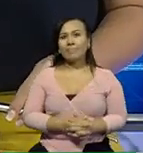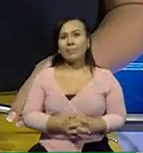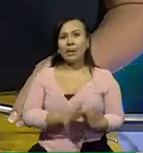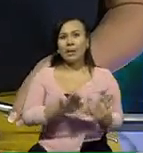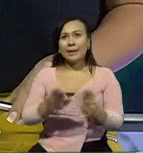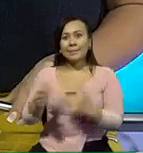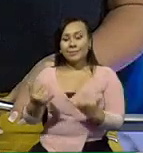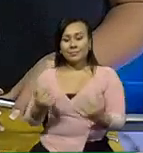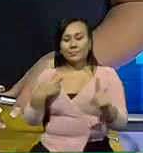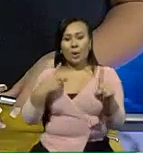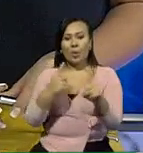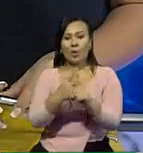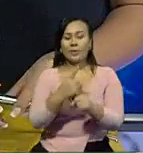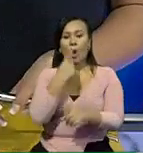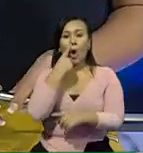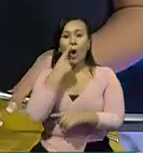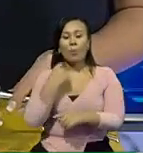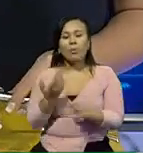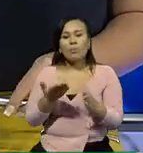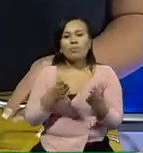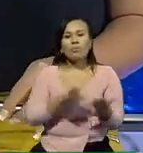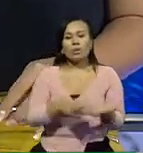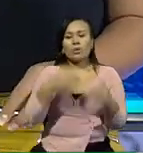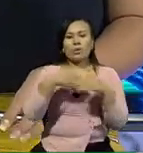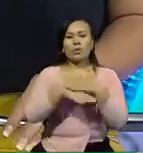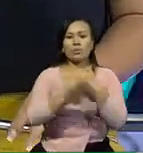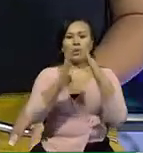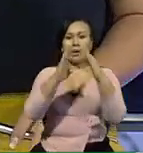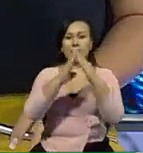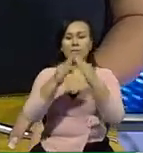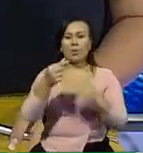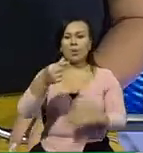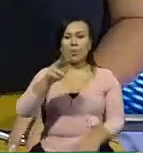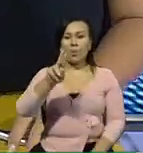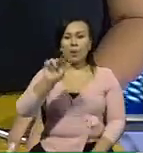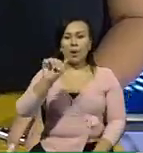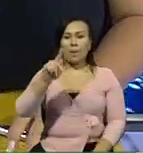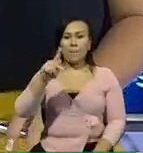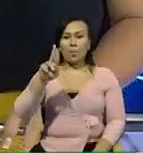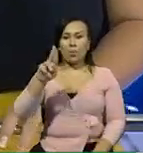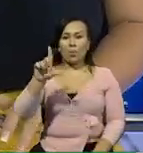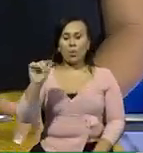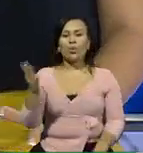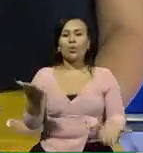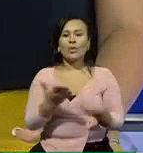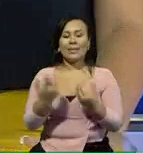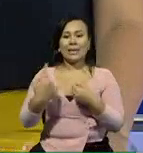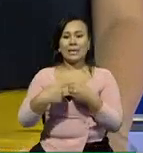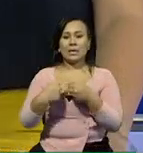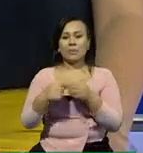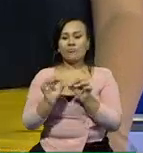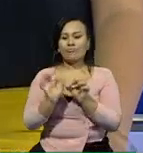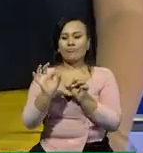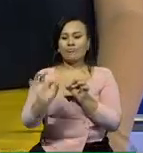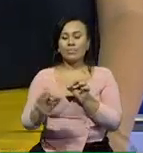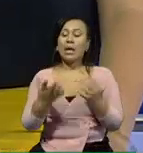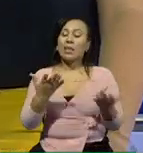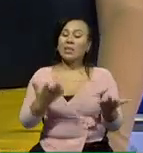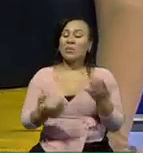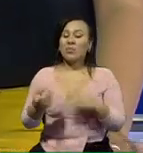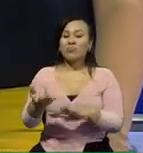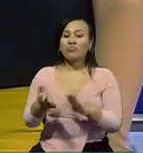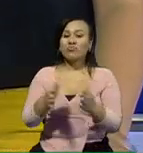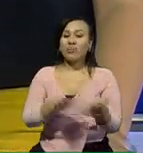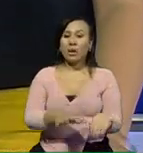Hallan a un hombre sin vida en una vivienda en el sector de Guápulo, en la capital. Aparentemente fue asesinado.